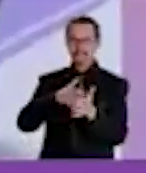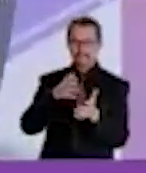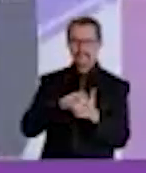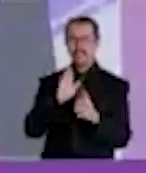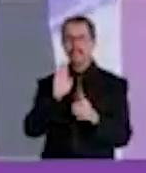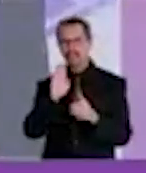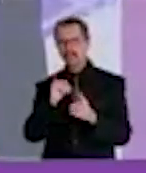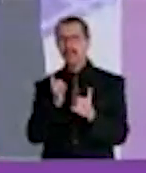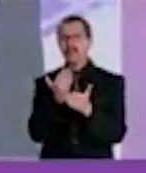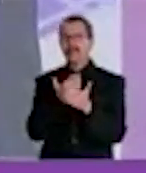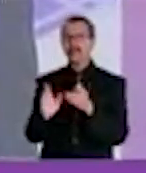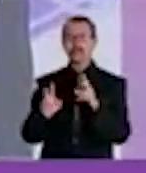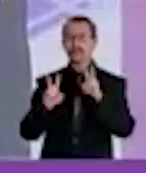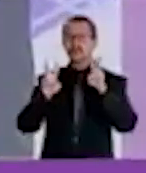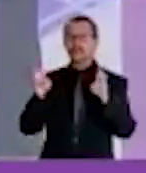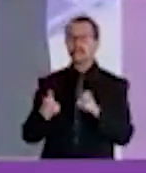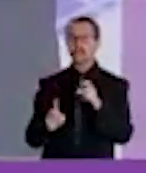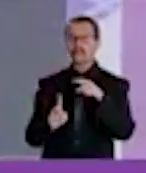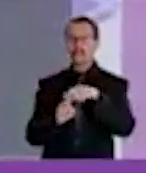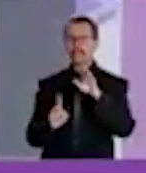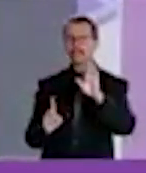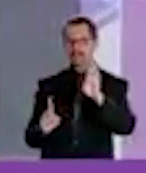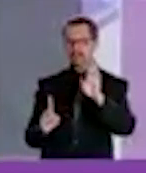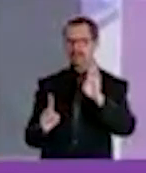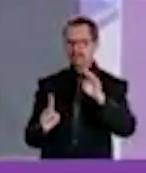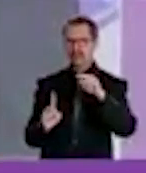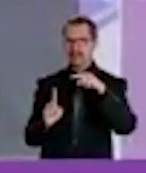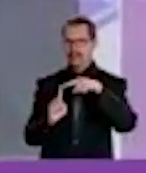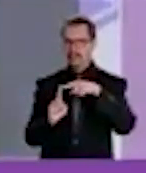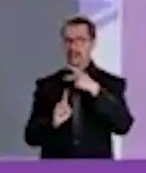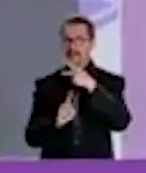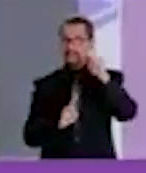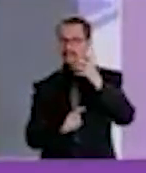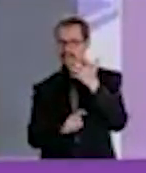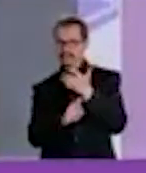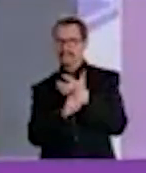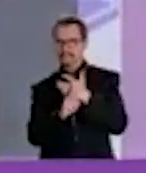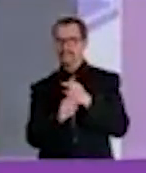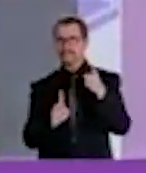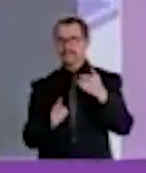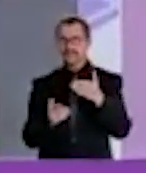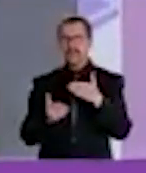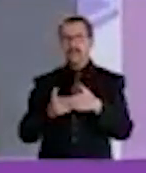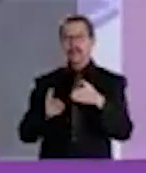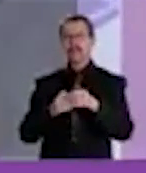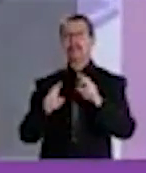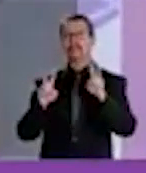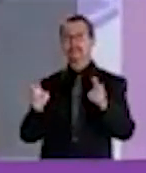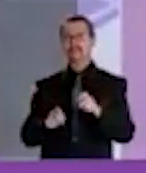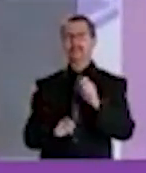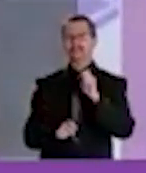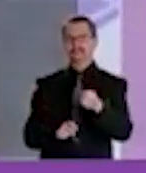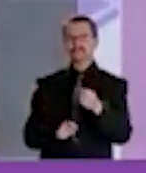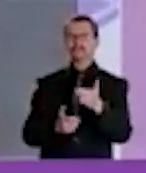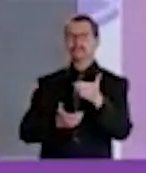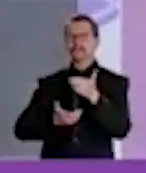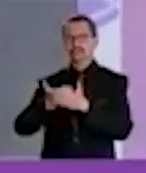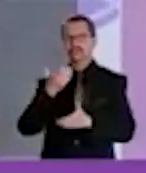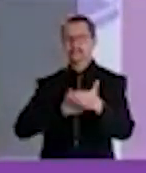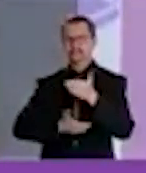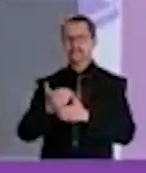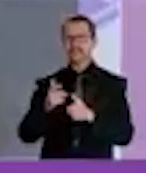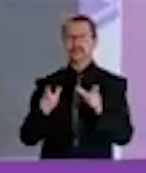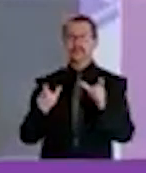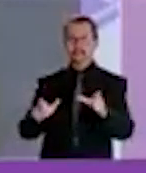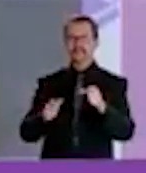porque está este debate es méxico y el mundo y además se habla de comercio y se habla de seguridad y de temas que tienen que ver con la relación